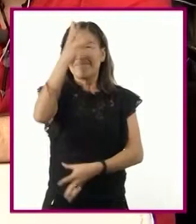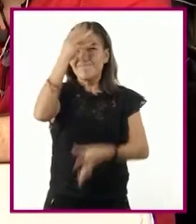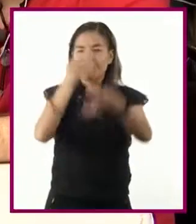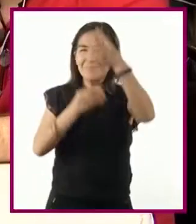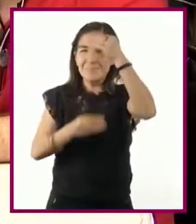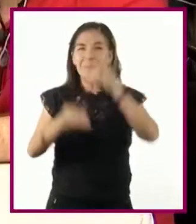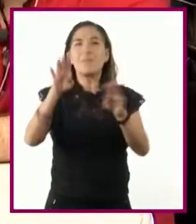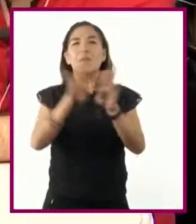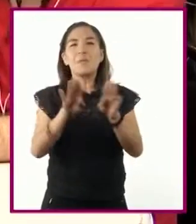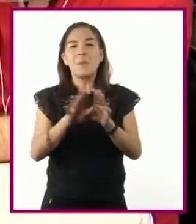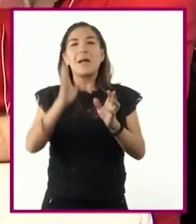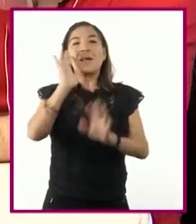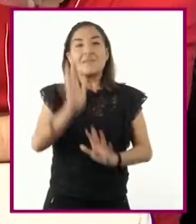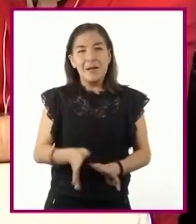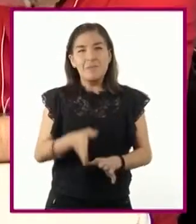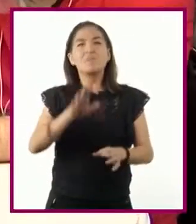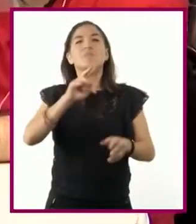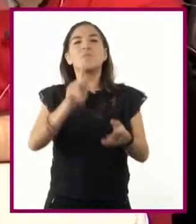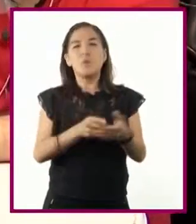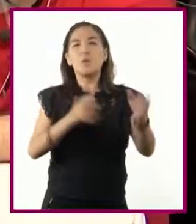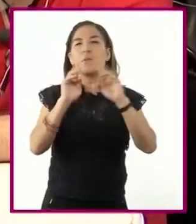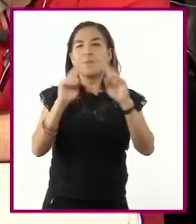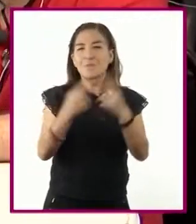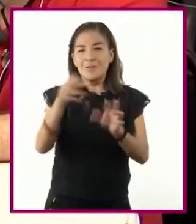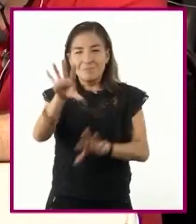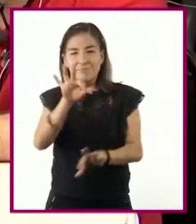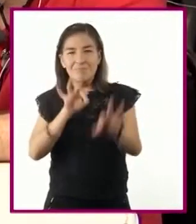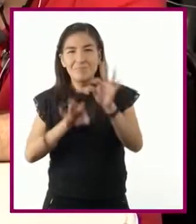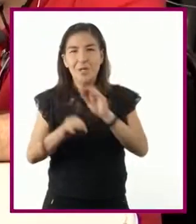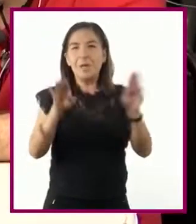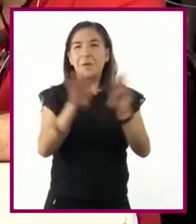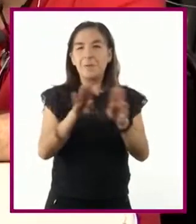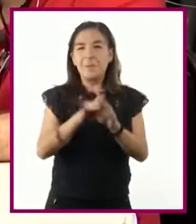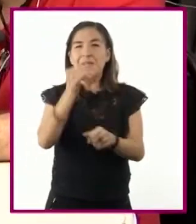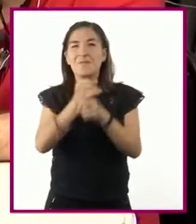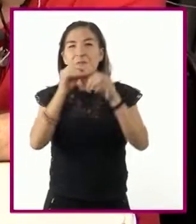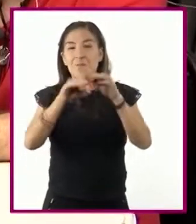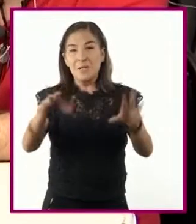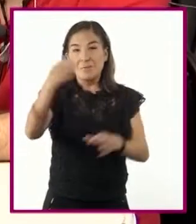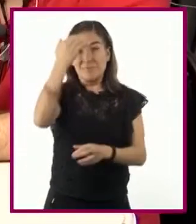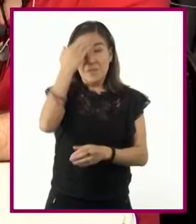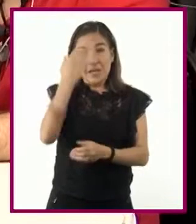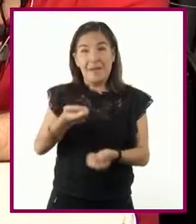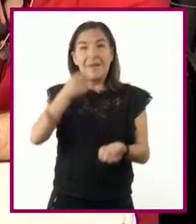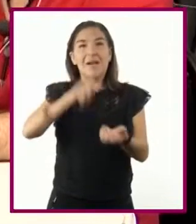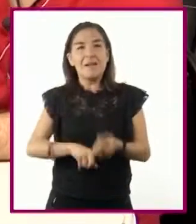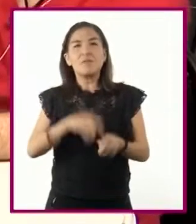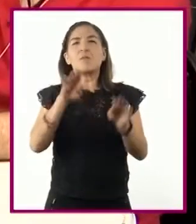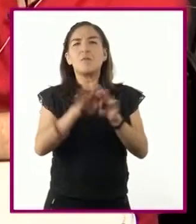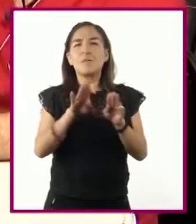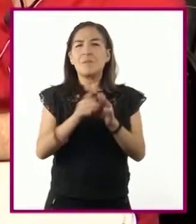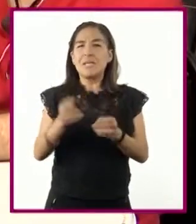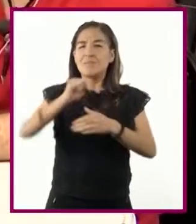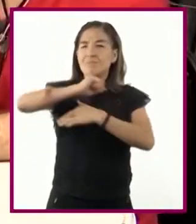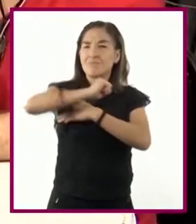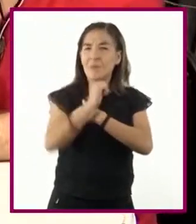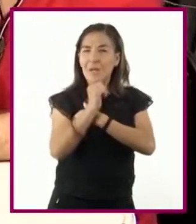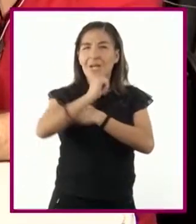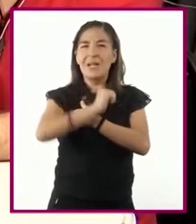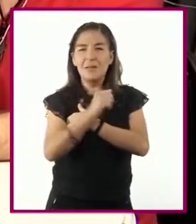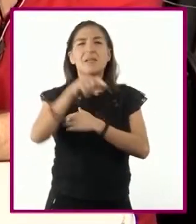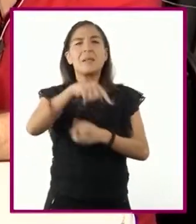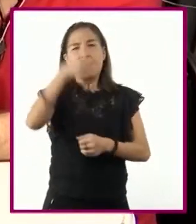podemos desembarcar para reunir datos útiles. Los conocimientos que llevemos a bordo de nuestra embarcación